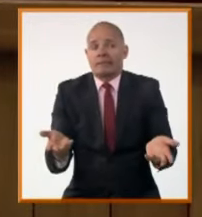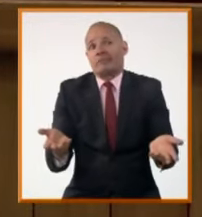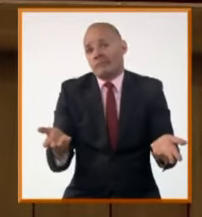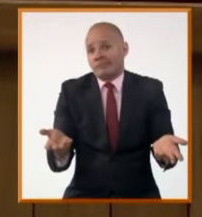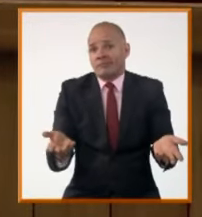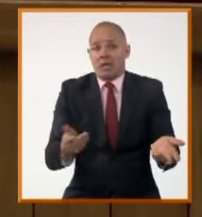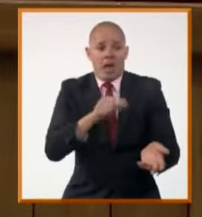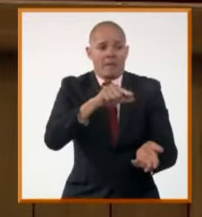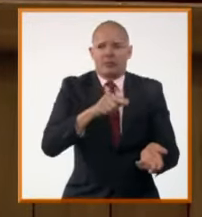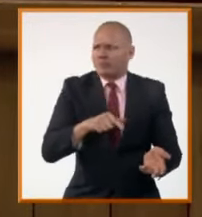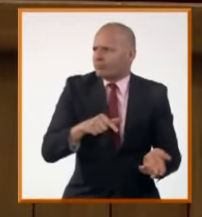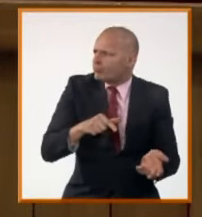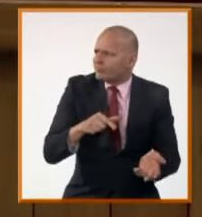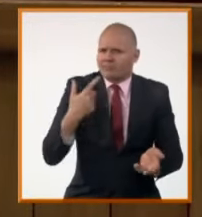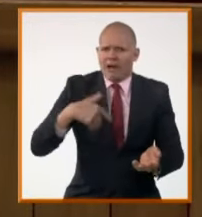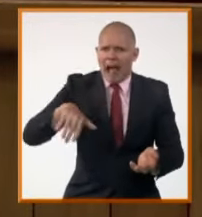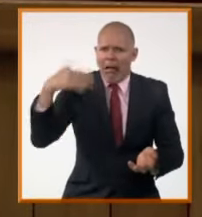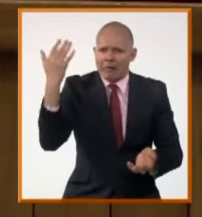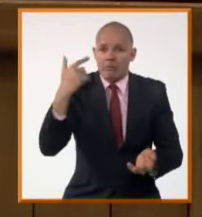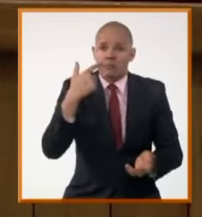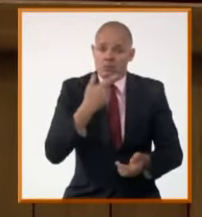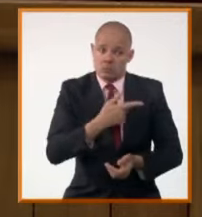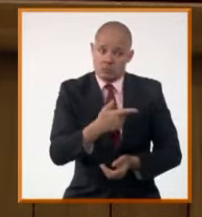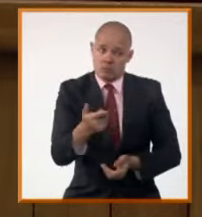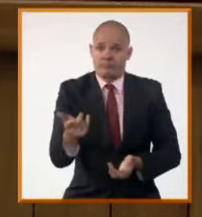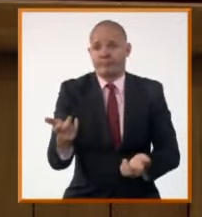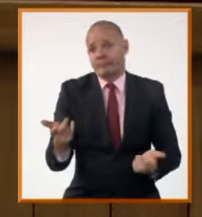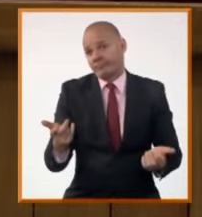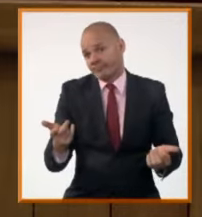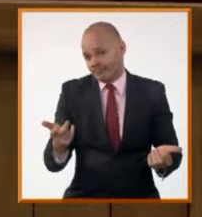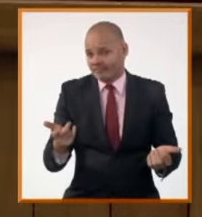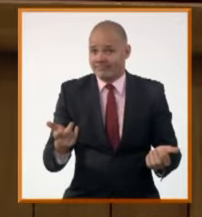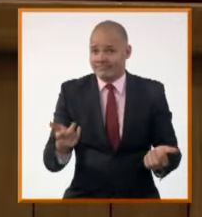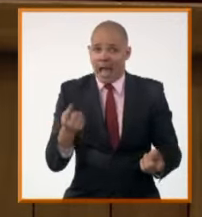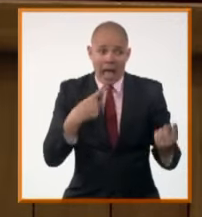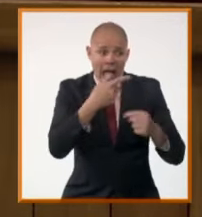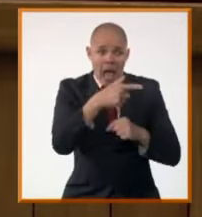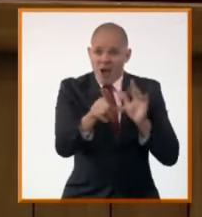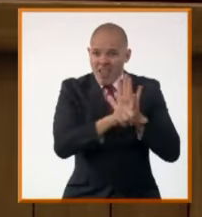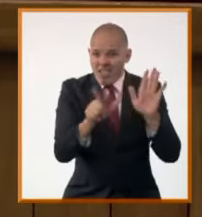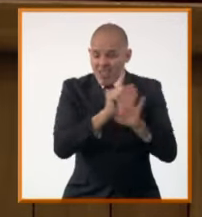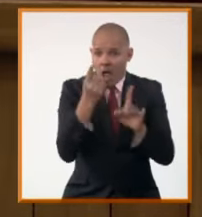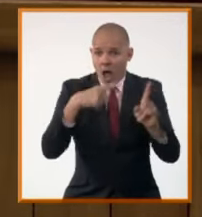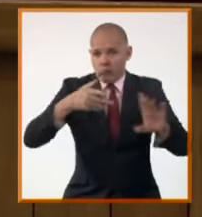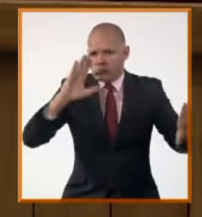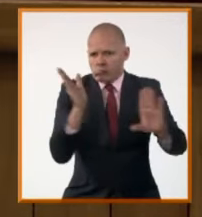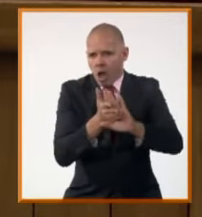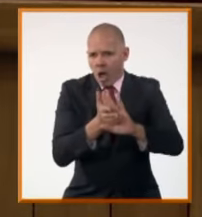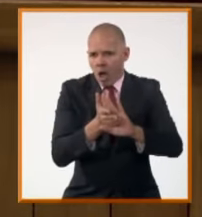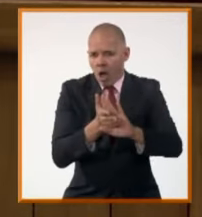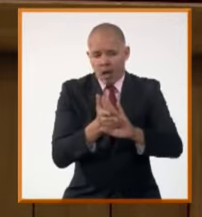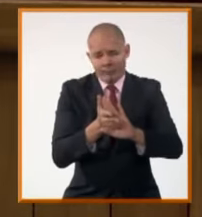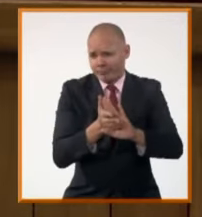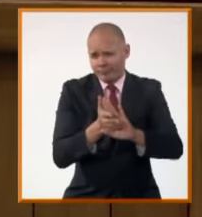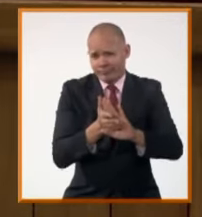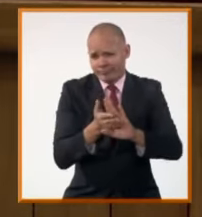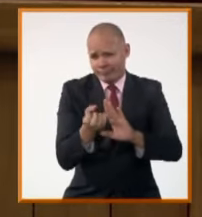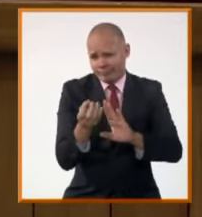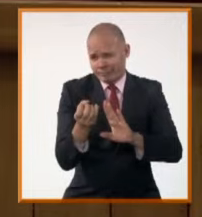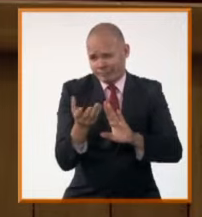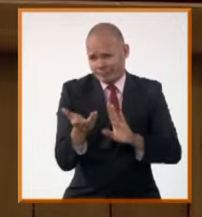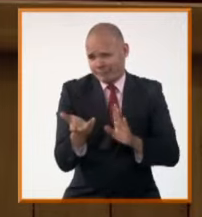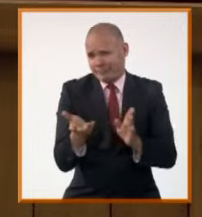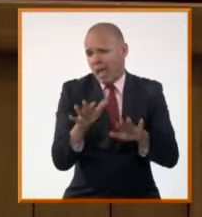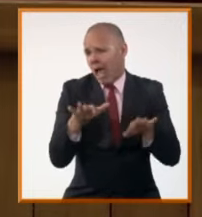que los infractores debieran enfrentar ante estas dificultades, que no siempre sucede así. Y yo ponía